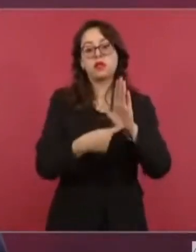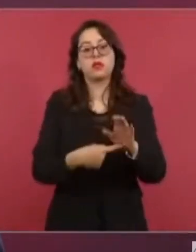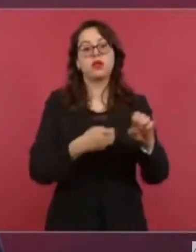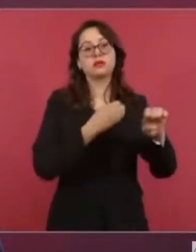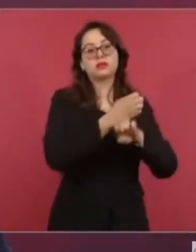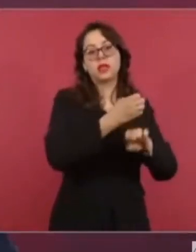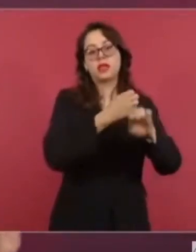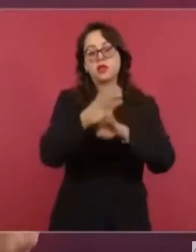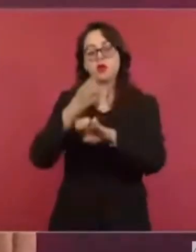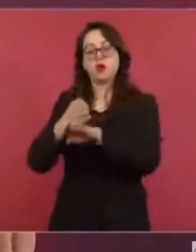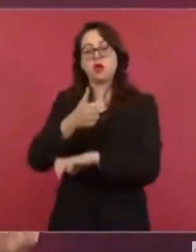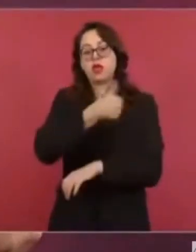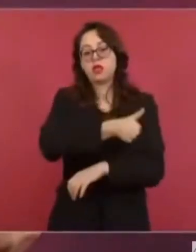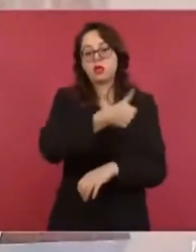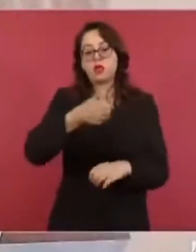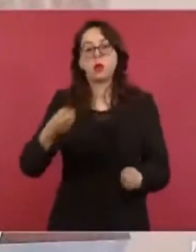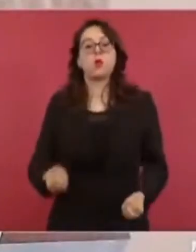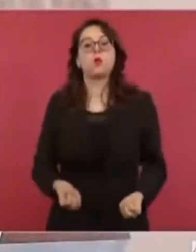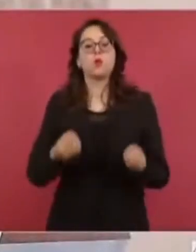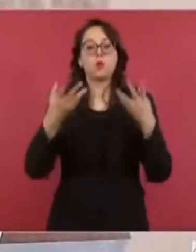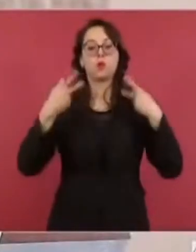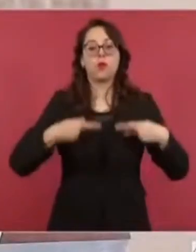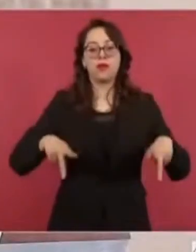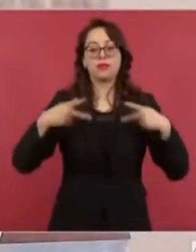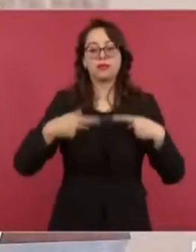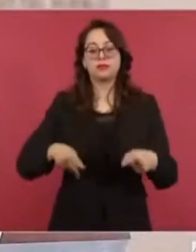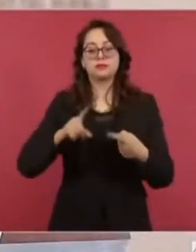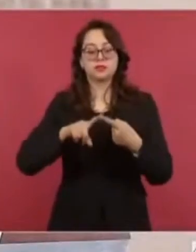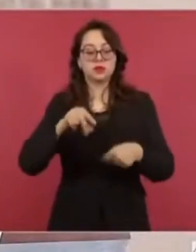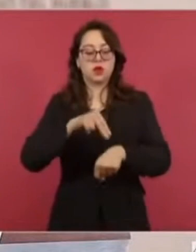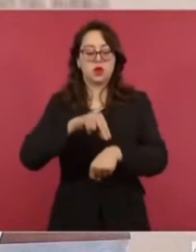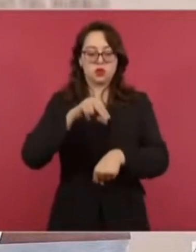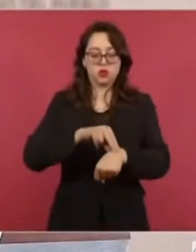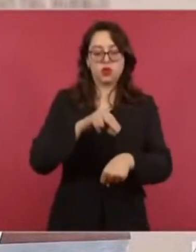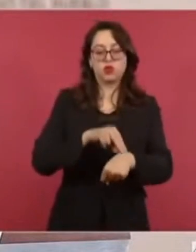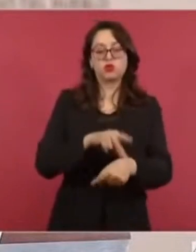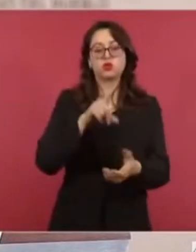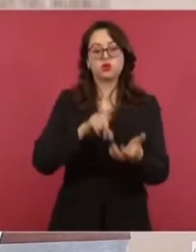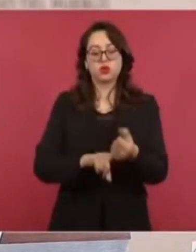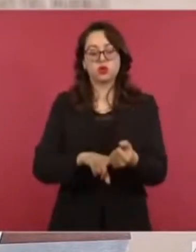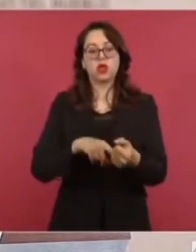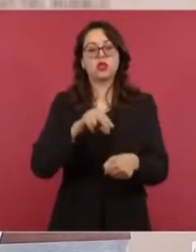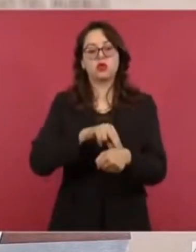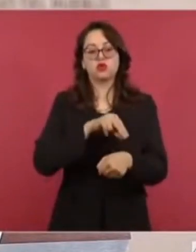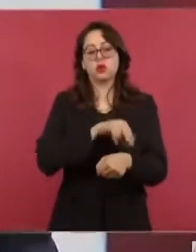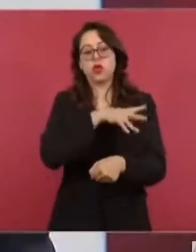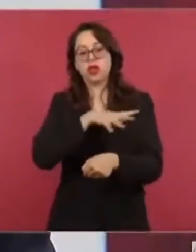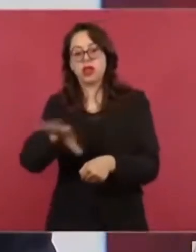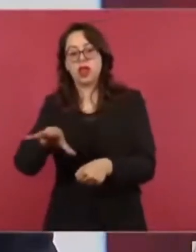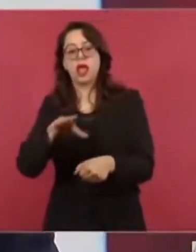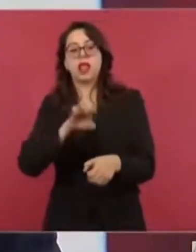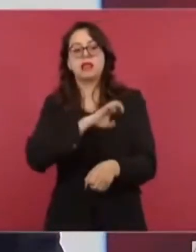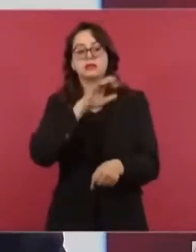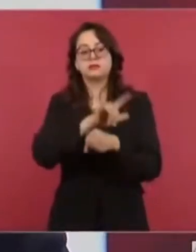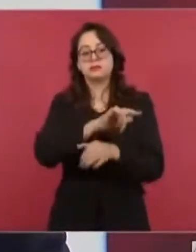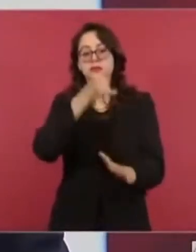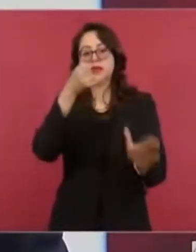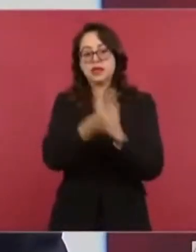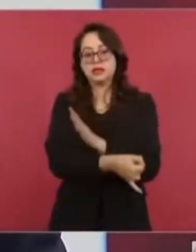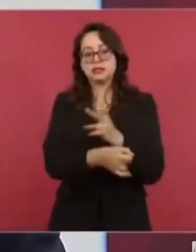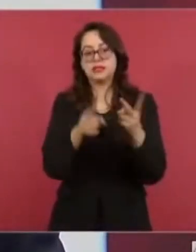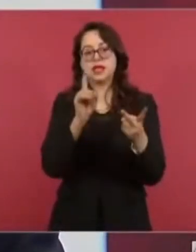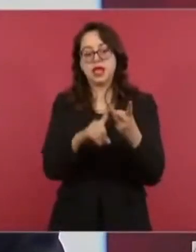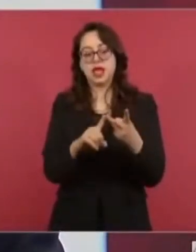al tema del personal, tanto el asunto de los médicos generales y médicos especialistas con los que ya se